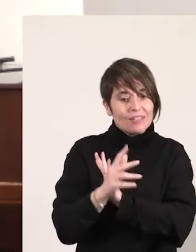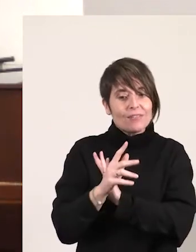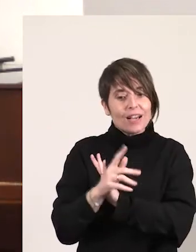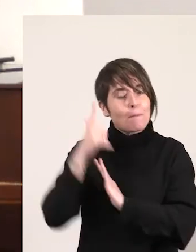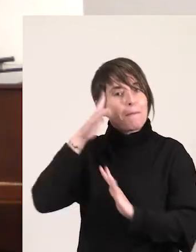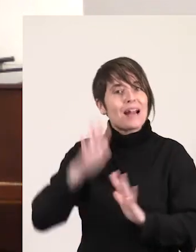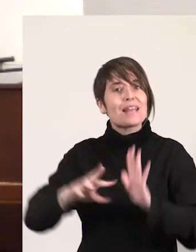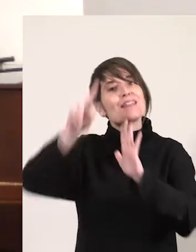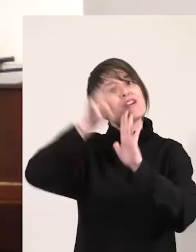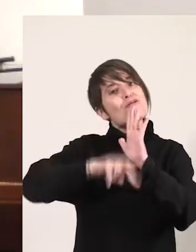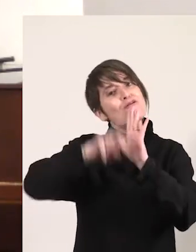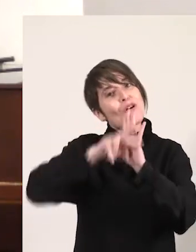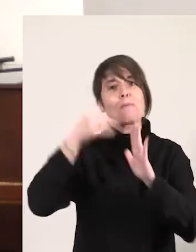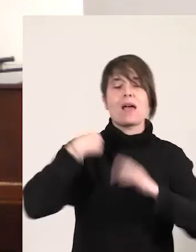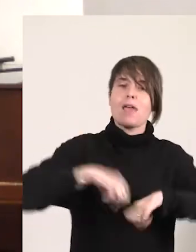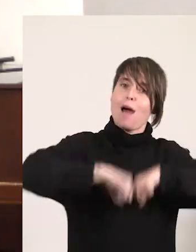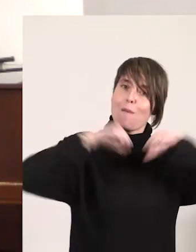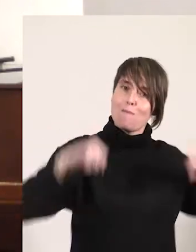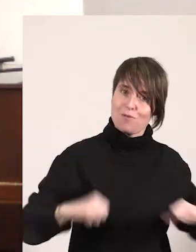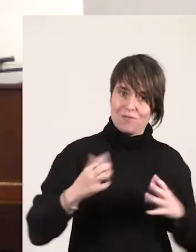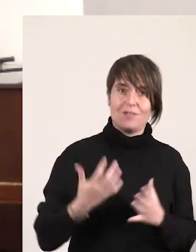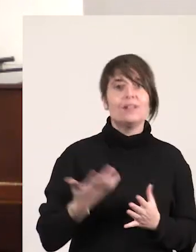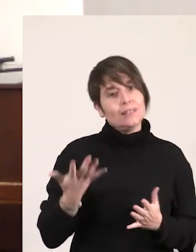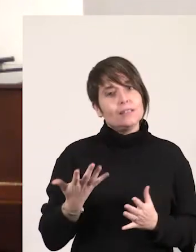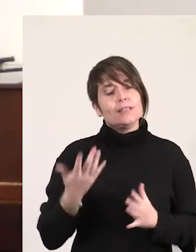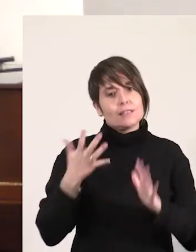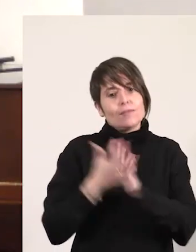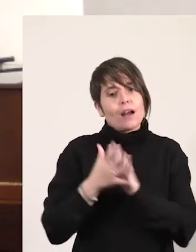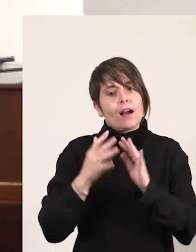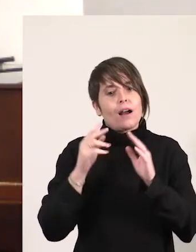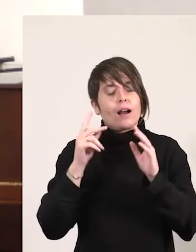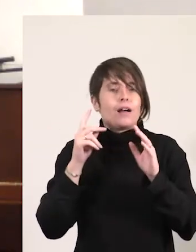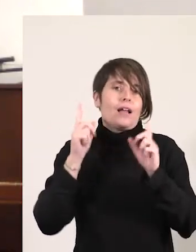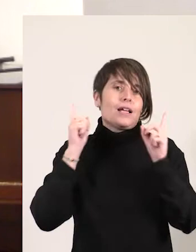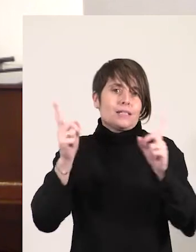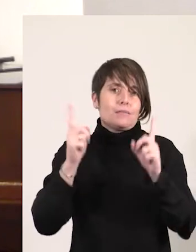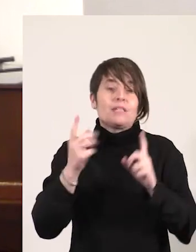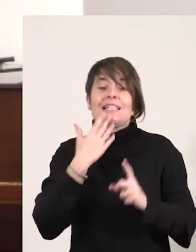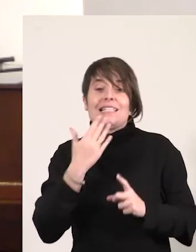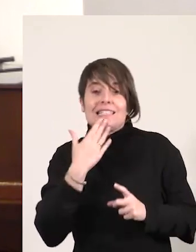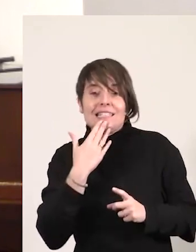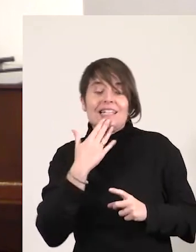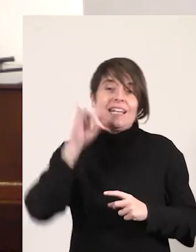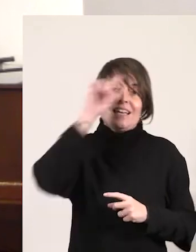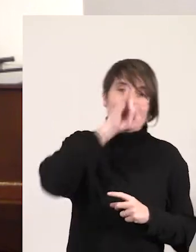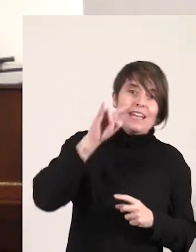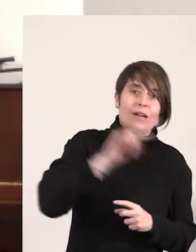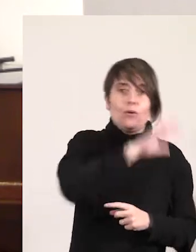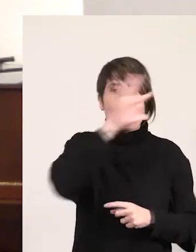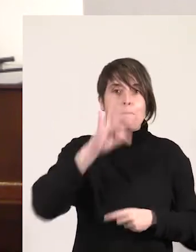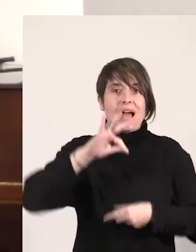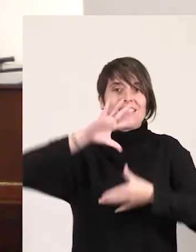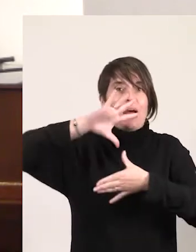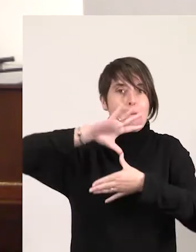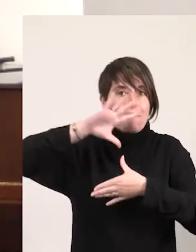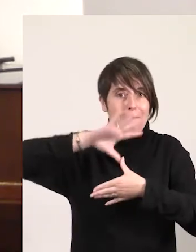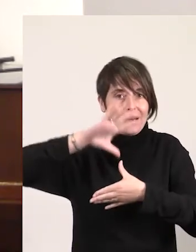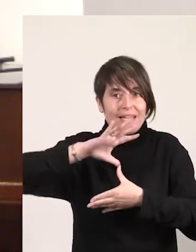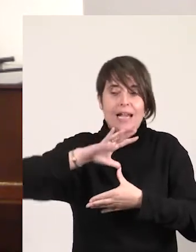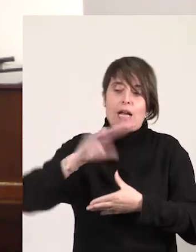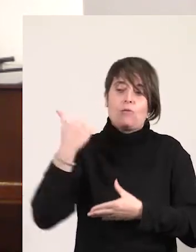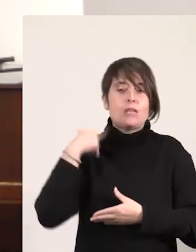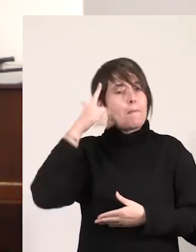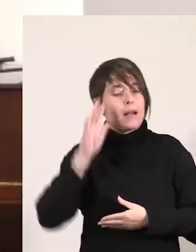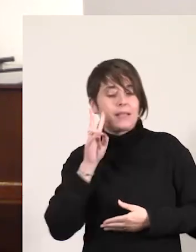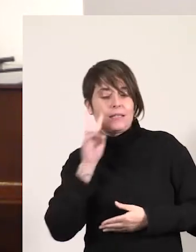hay una excepción, implica que hay una regla, ¿no? O sea, dentro de esas excepciones también están americanos, ¿no? Que ahí, si eres negro y eres